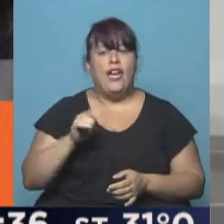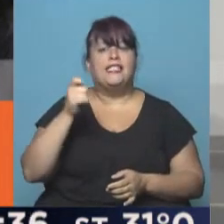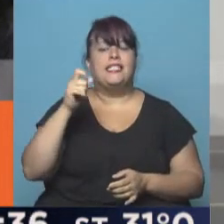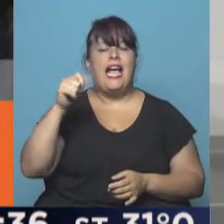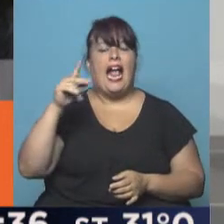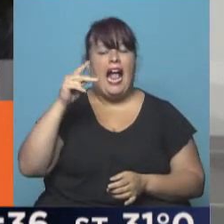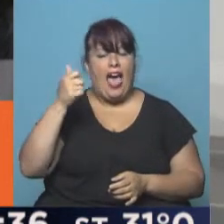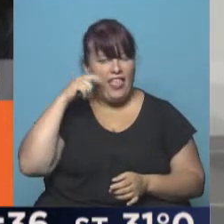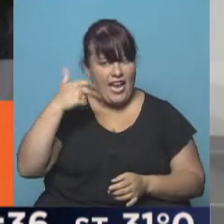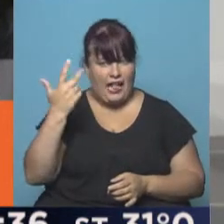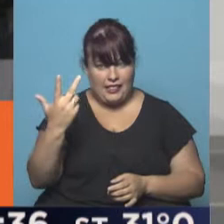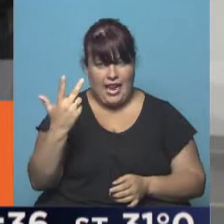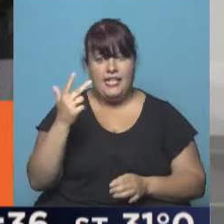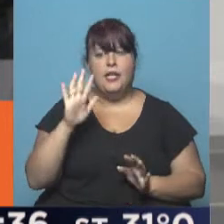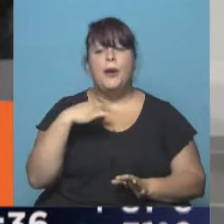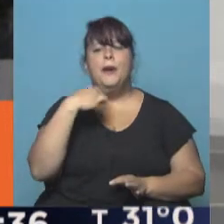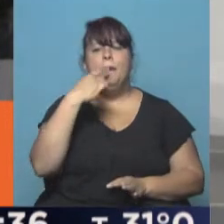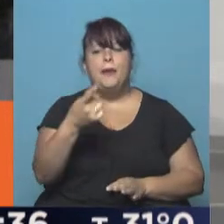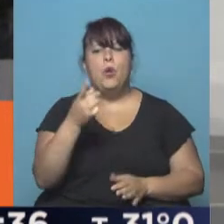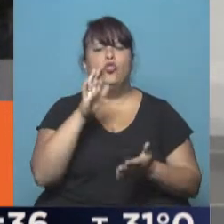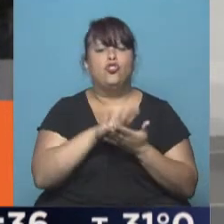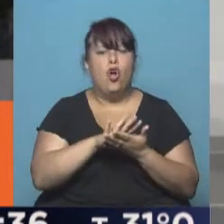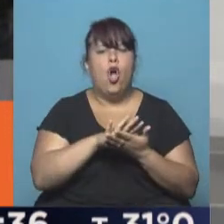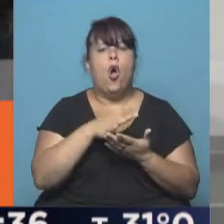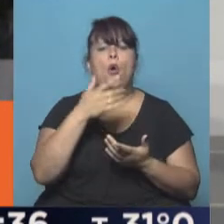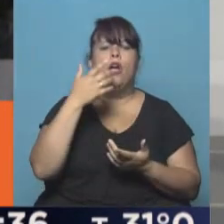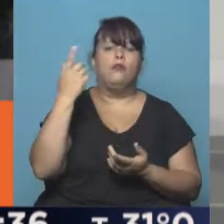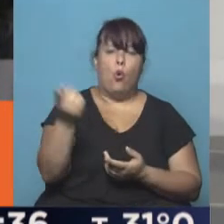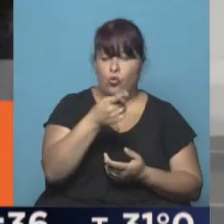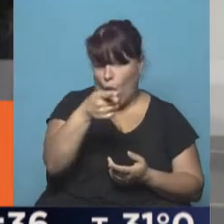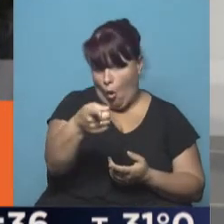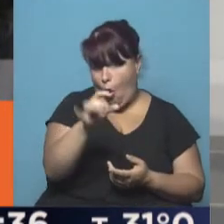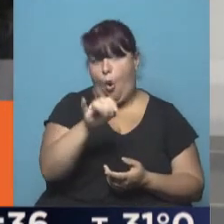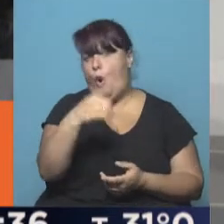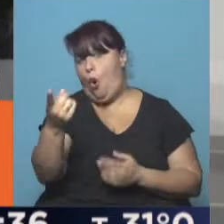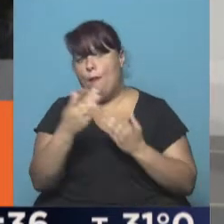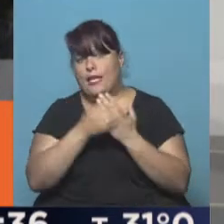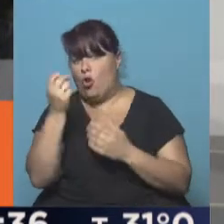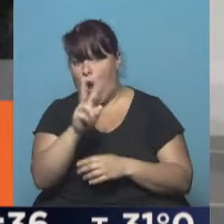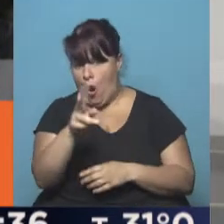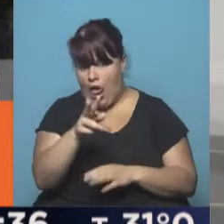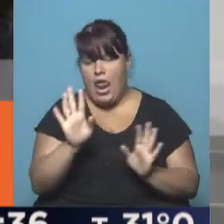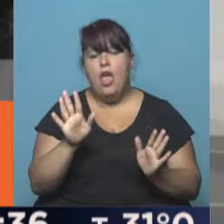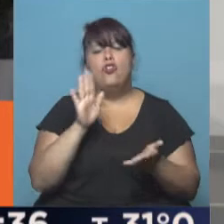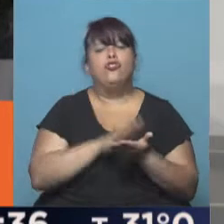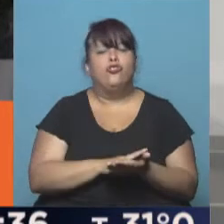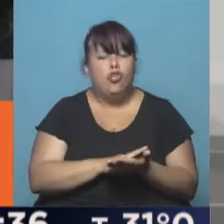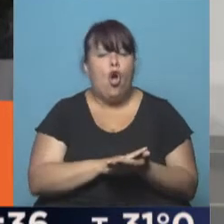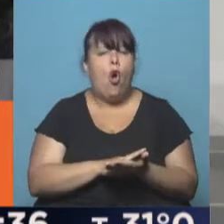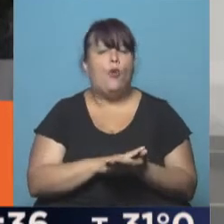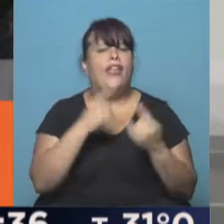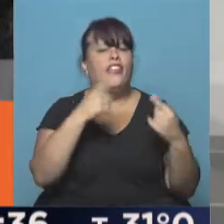3. Bueno, preguntarle por una afirmación, o tanto a usted como al ministro de Hacienda, respecto de